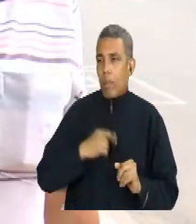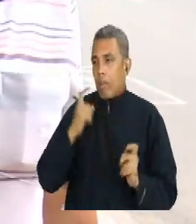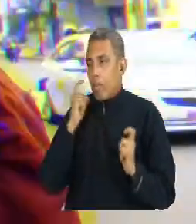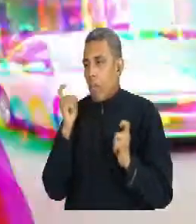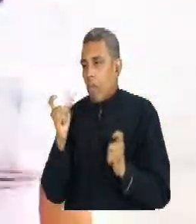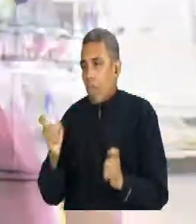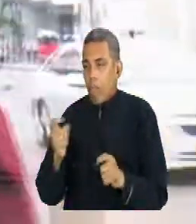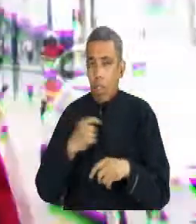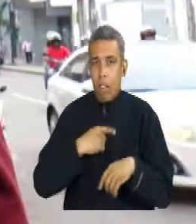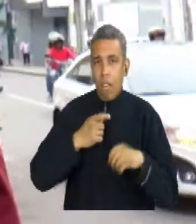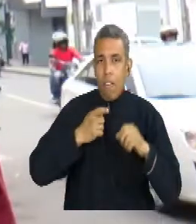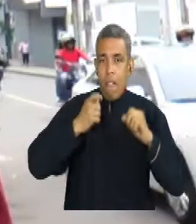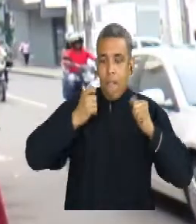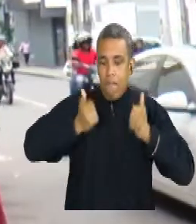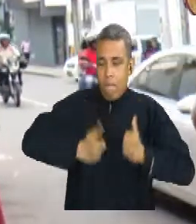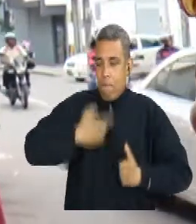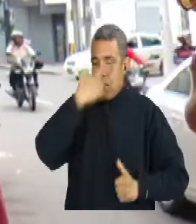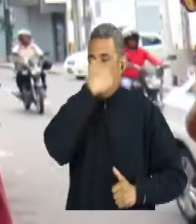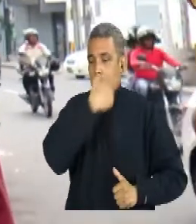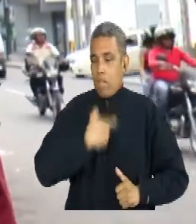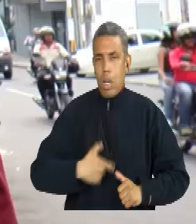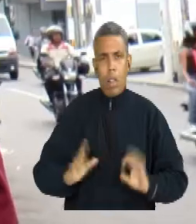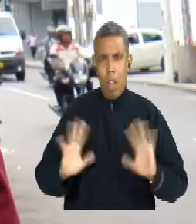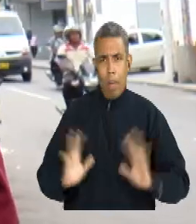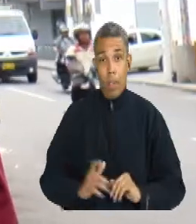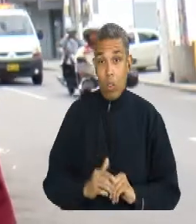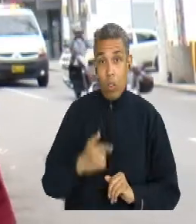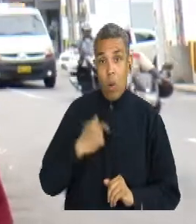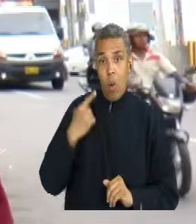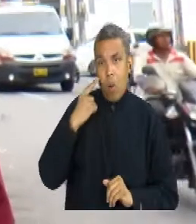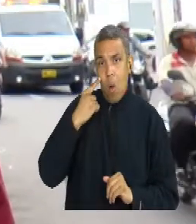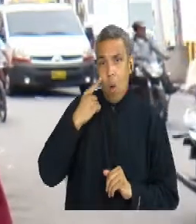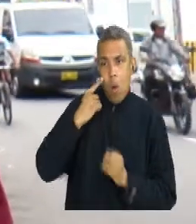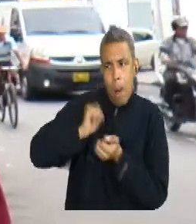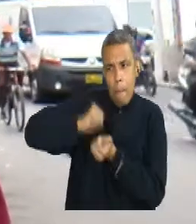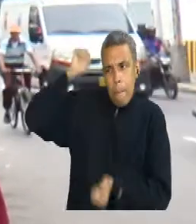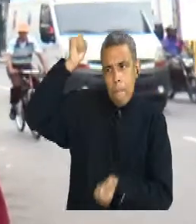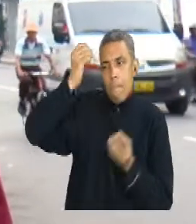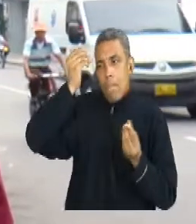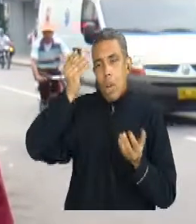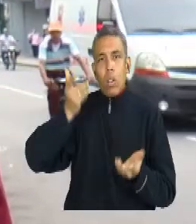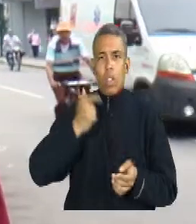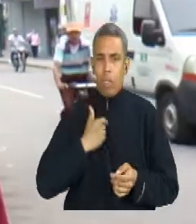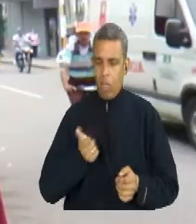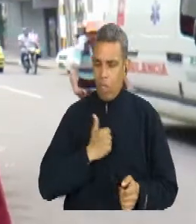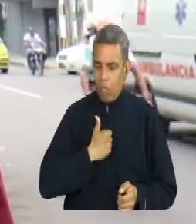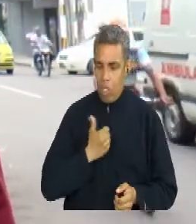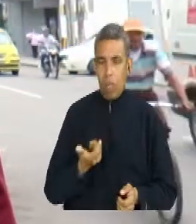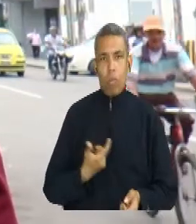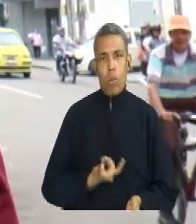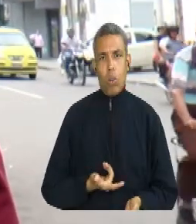interior. Siendo detalles, siendo auténtico como uno es,